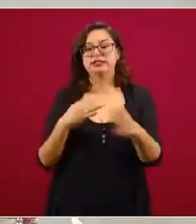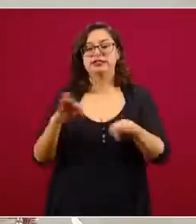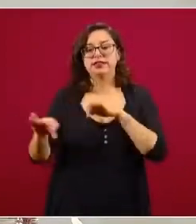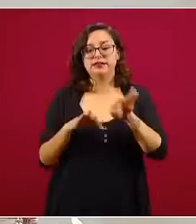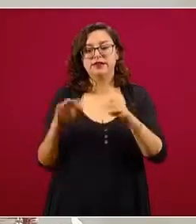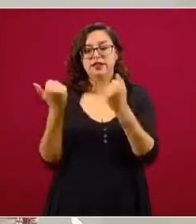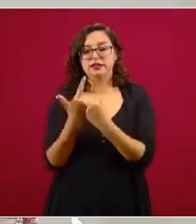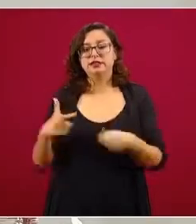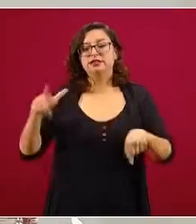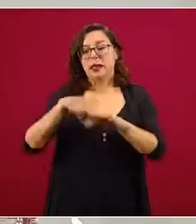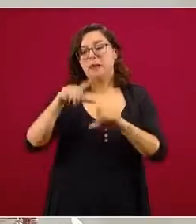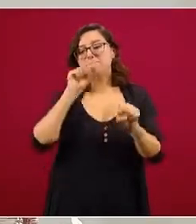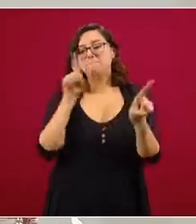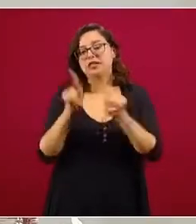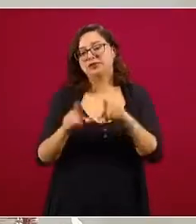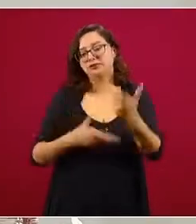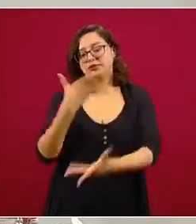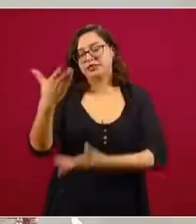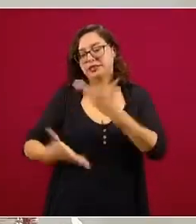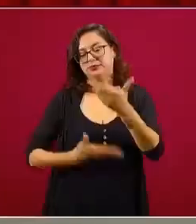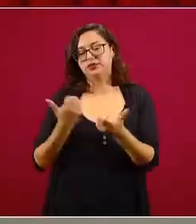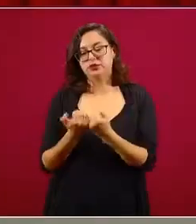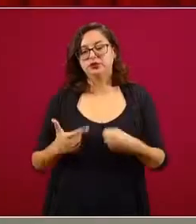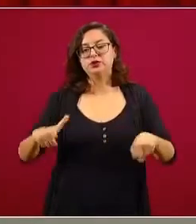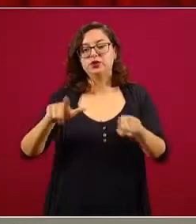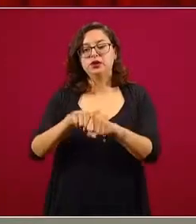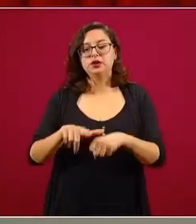Social, COLACATS.